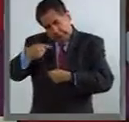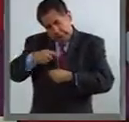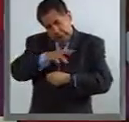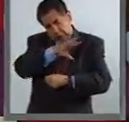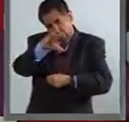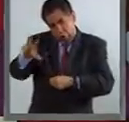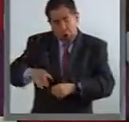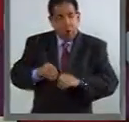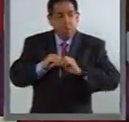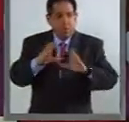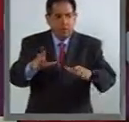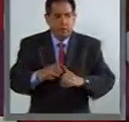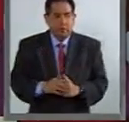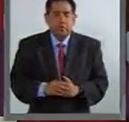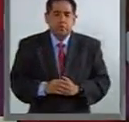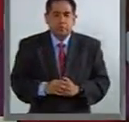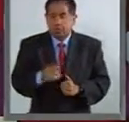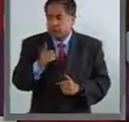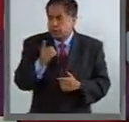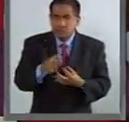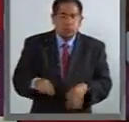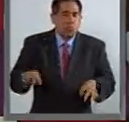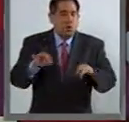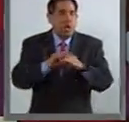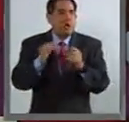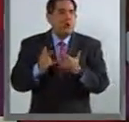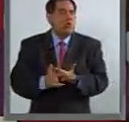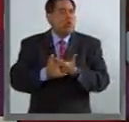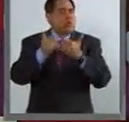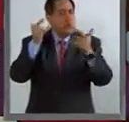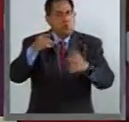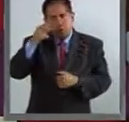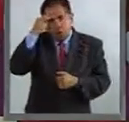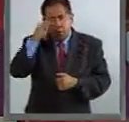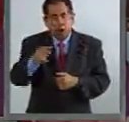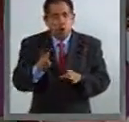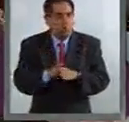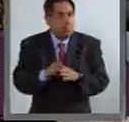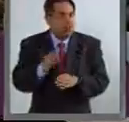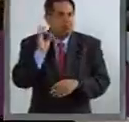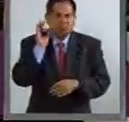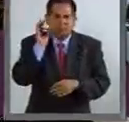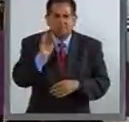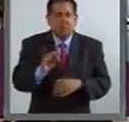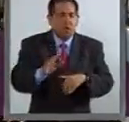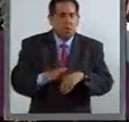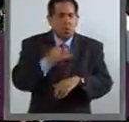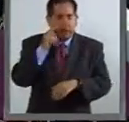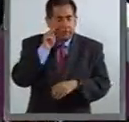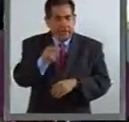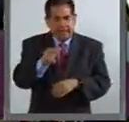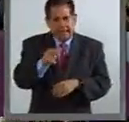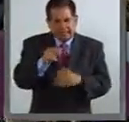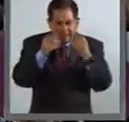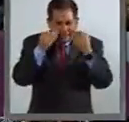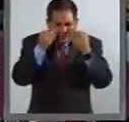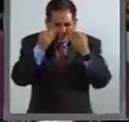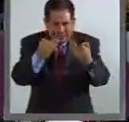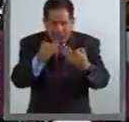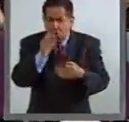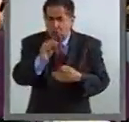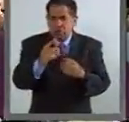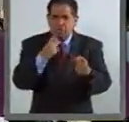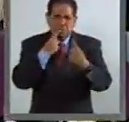un tono por demás relevante en la historia de México, particularmente porque pudimos seguir de cerca